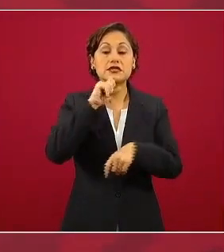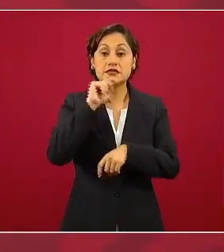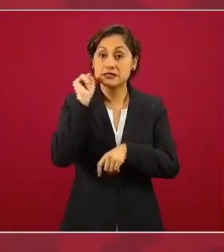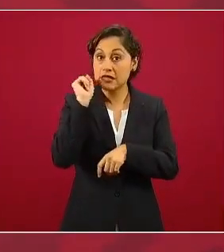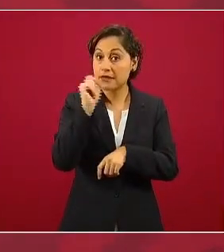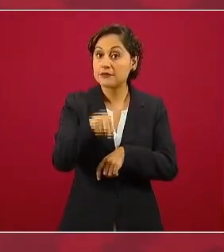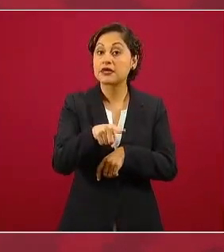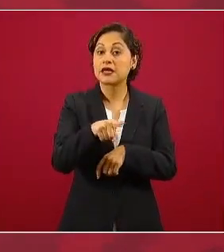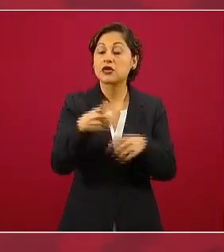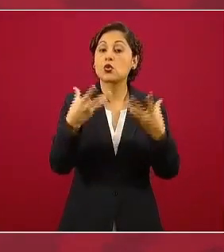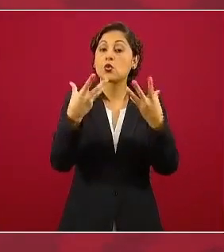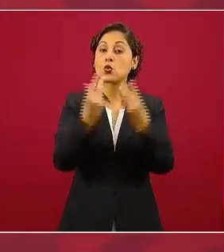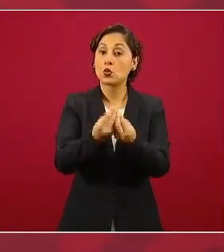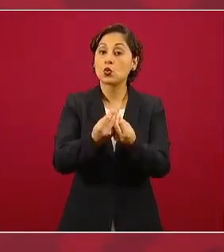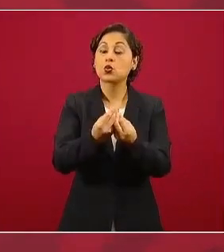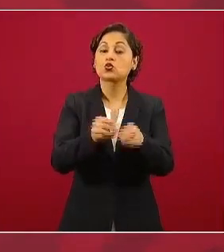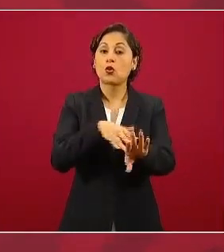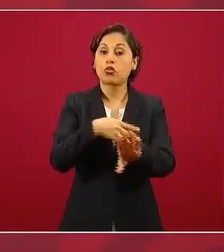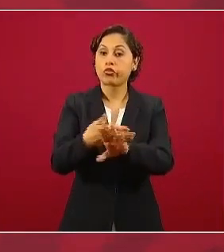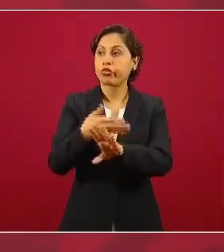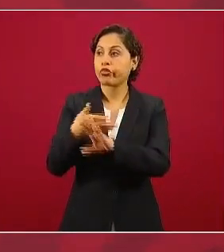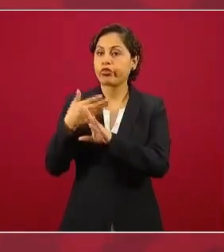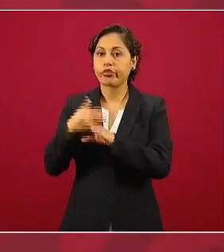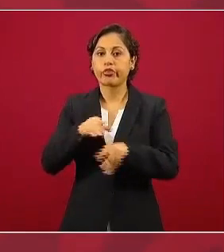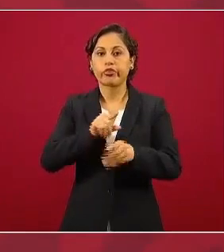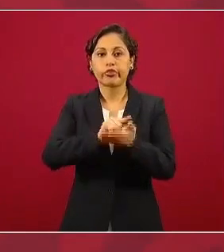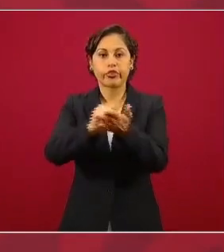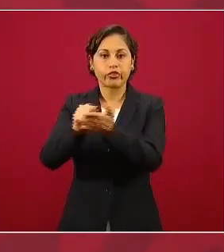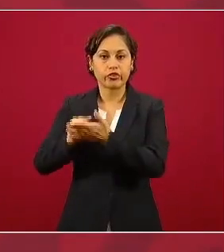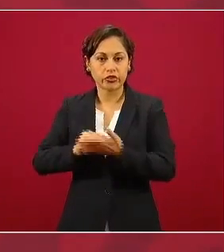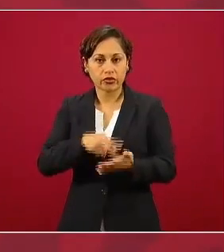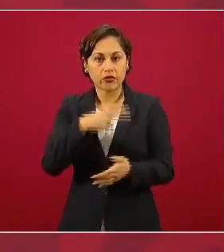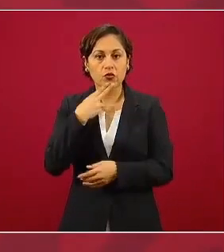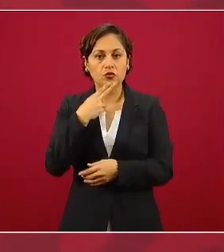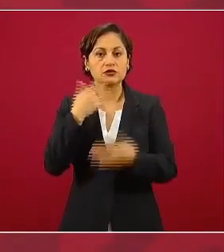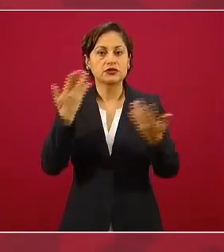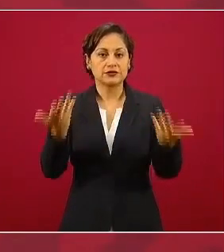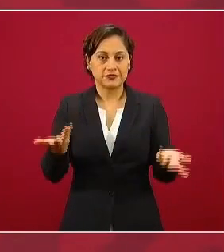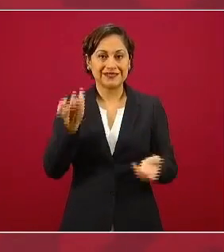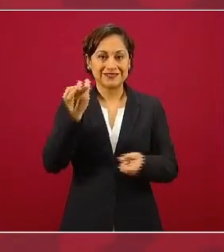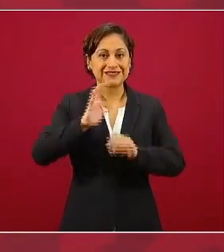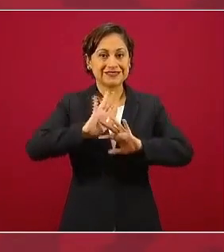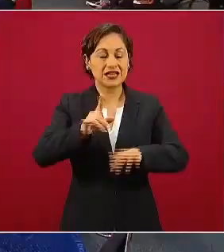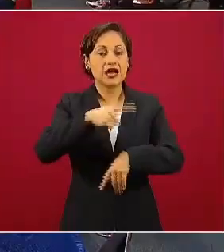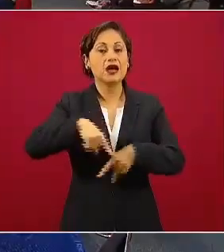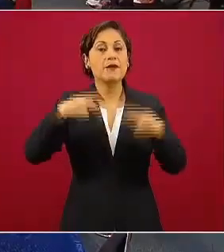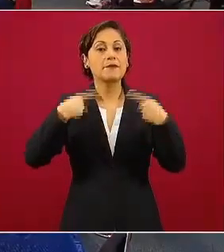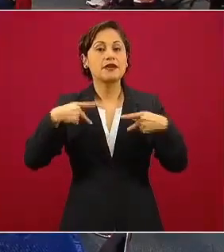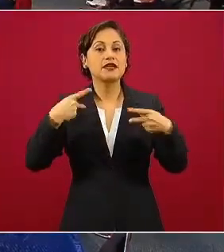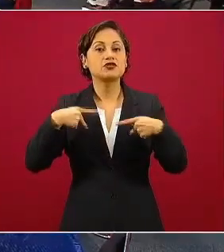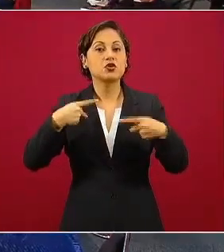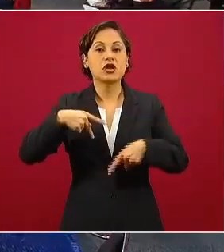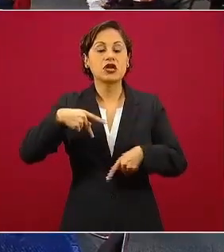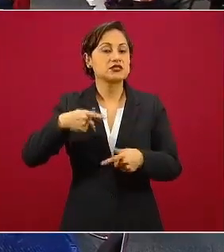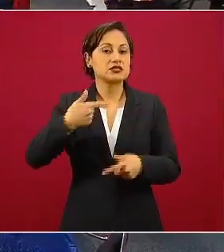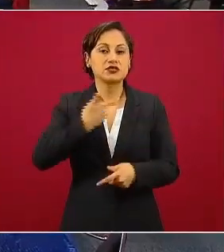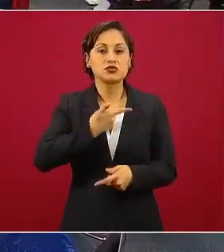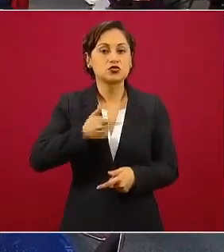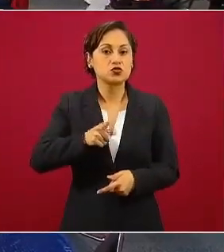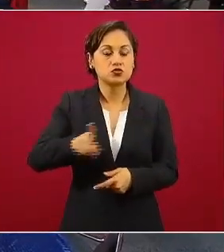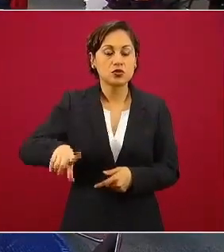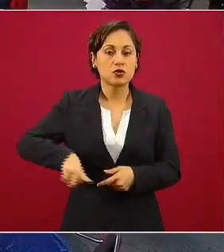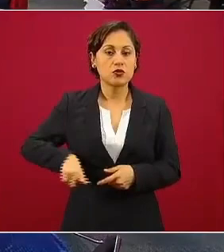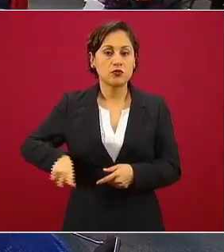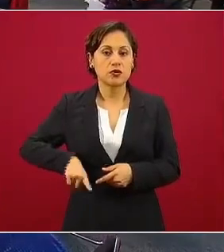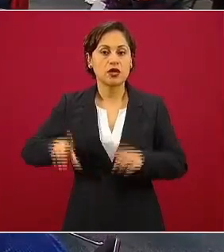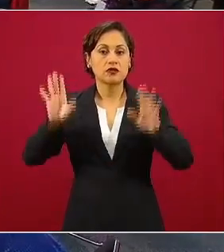sino que ya son gentes que están en contra del gobierno. O sea que es exitosa, dicen,